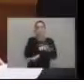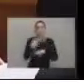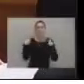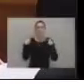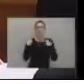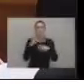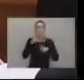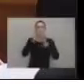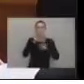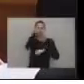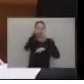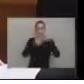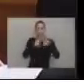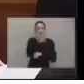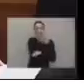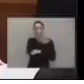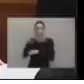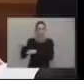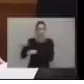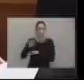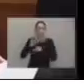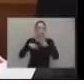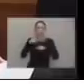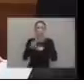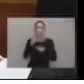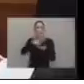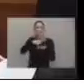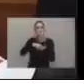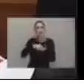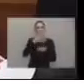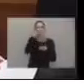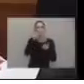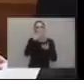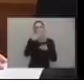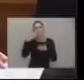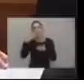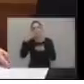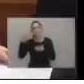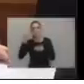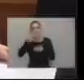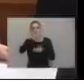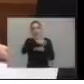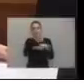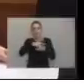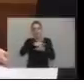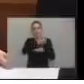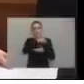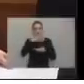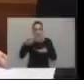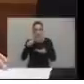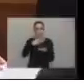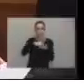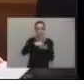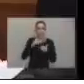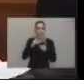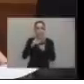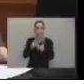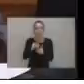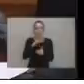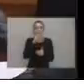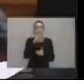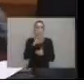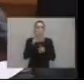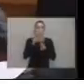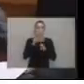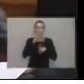minería y retrase el pago de 330 millones de fondos mineros que adeuda a las cuencas y